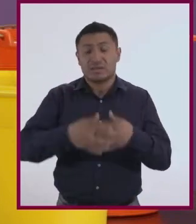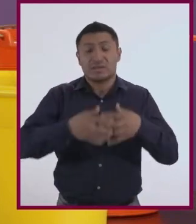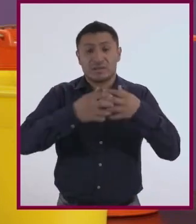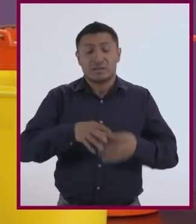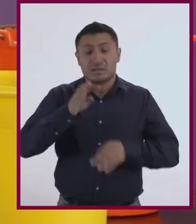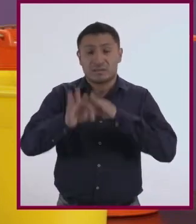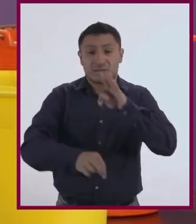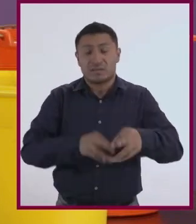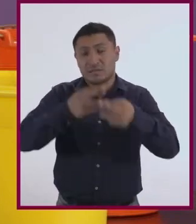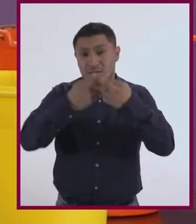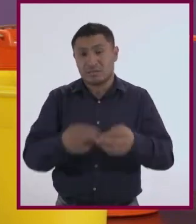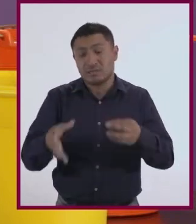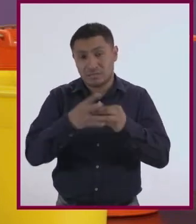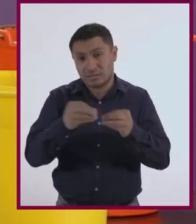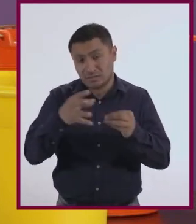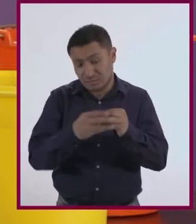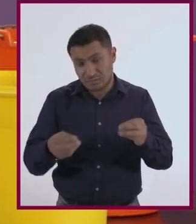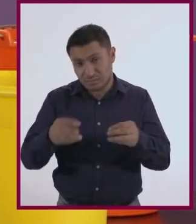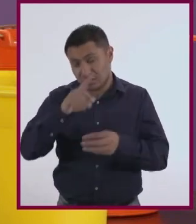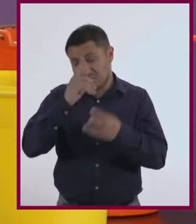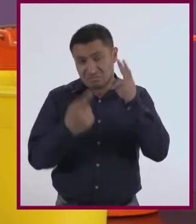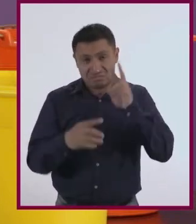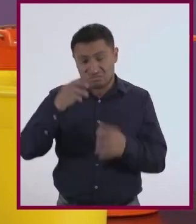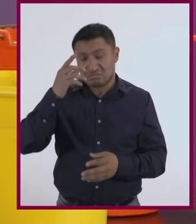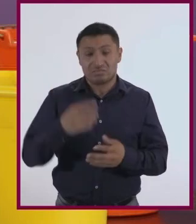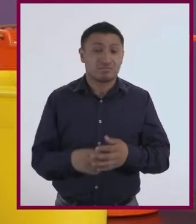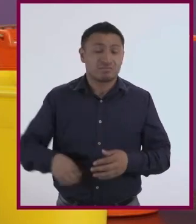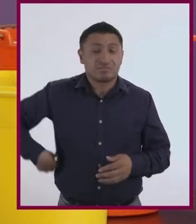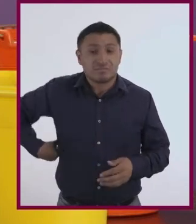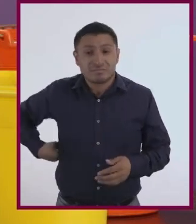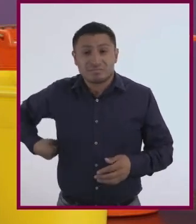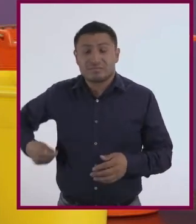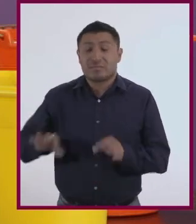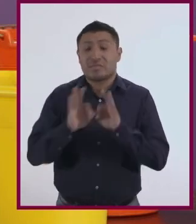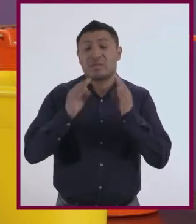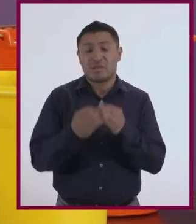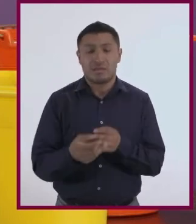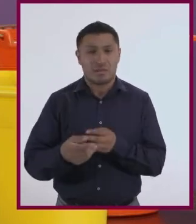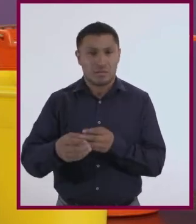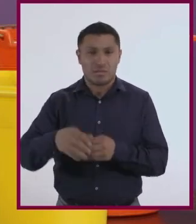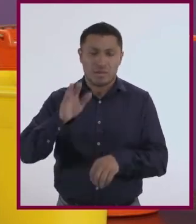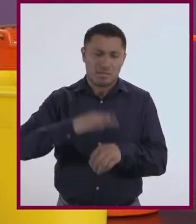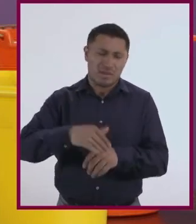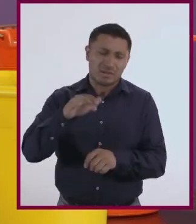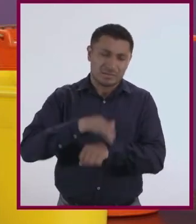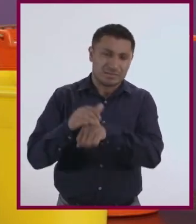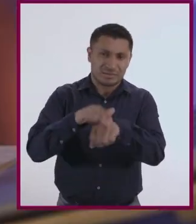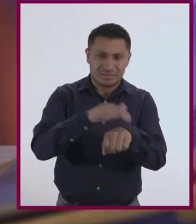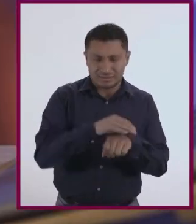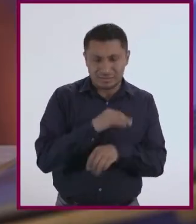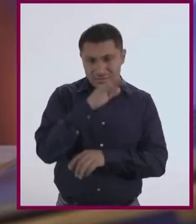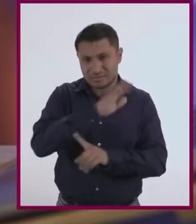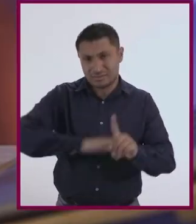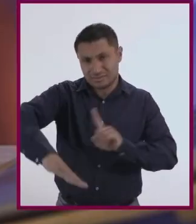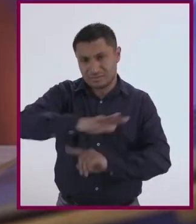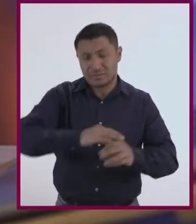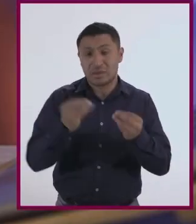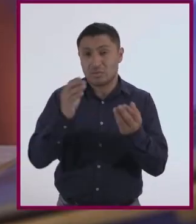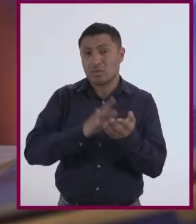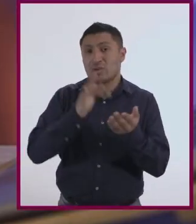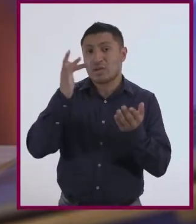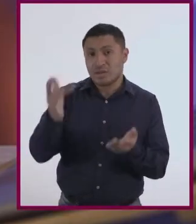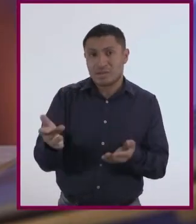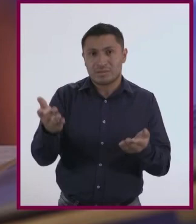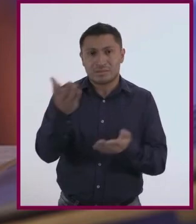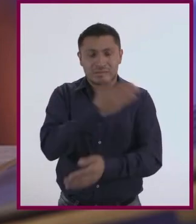tratamiento de residuos orgánicos, además de ser una forma de manejar los residuos orgánicos más amigable con el ambiente. Muchas gracias,